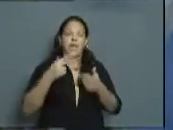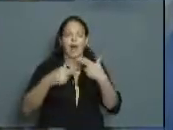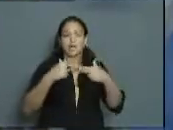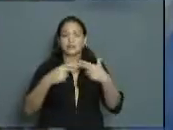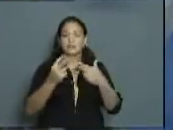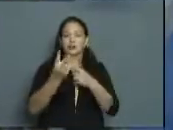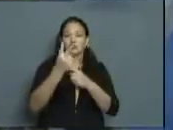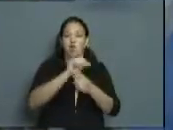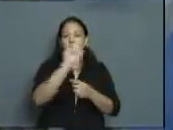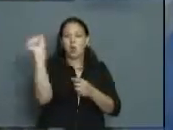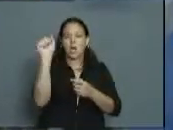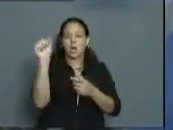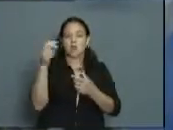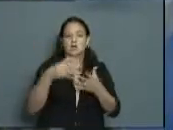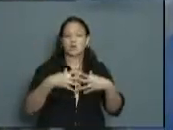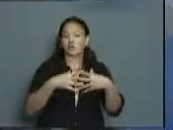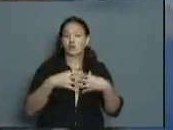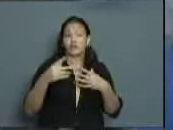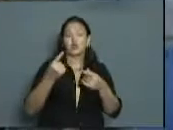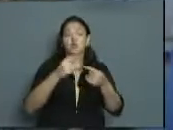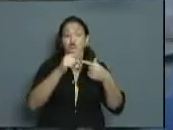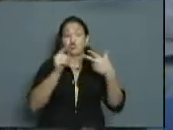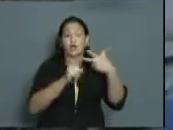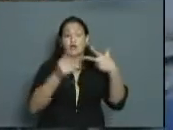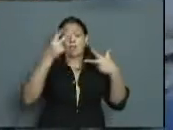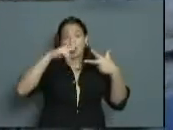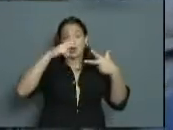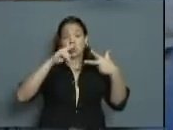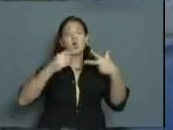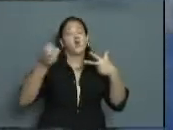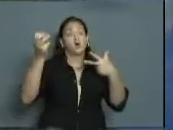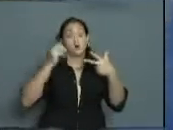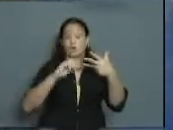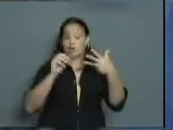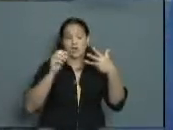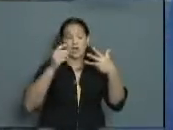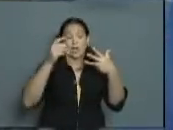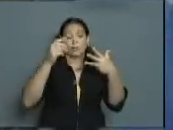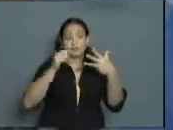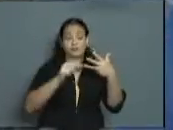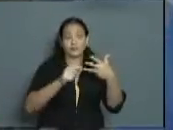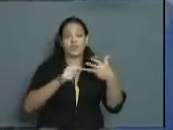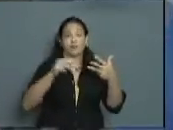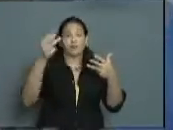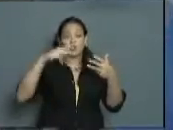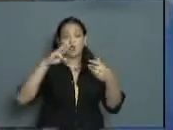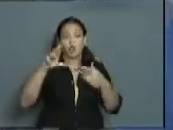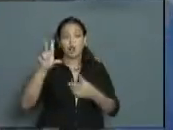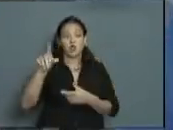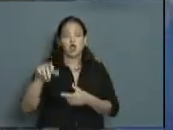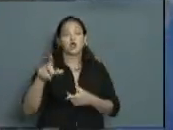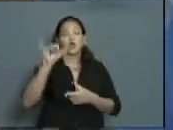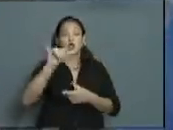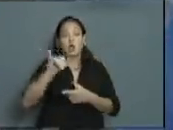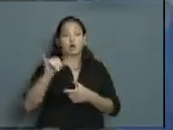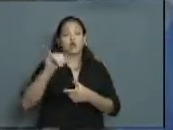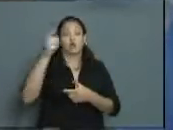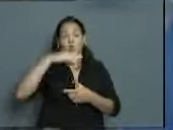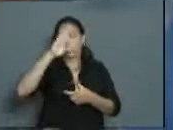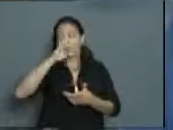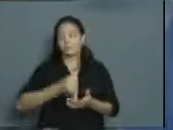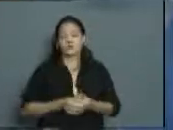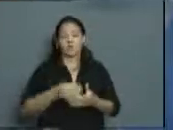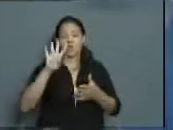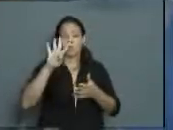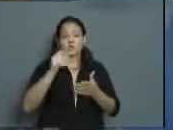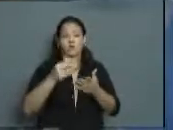con 2 triunfos sin reveses, seguidas por México, Puerto Rico y Cuba, todos con 0-2. Para el sábado están previstos los partidos por los puestos 5 y 6